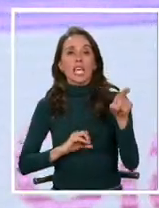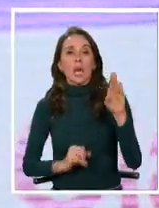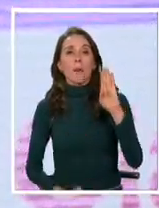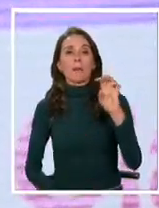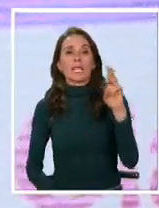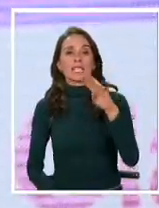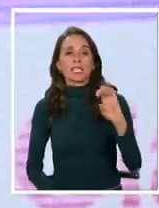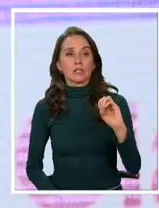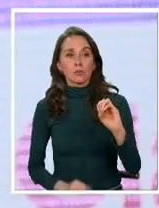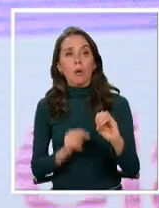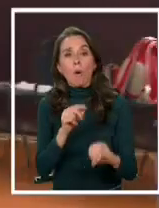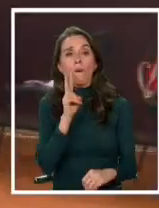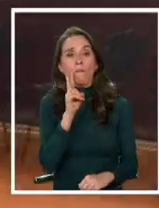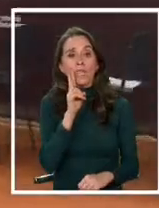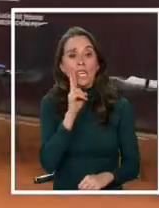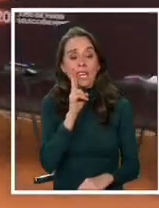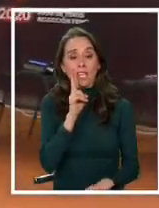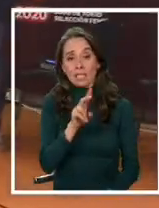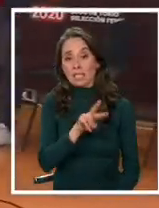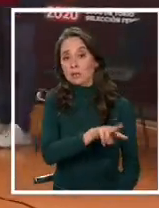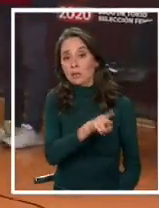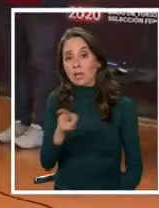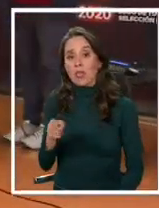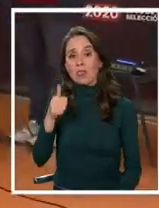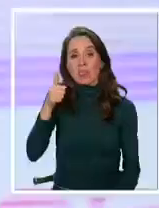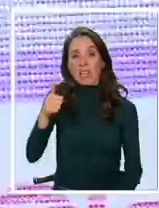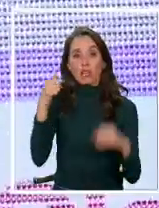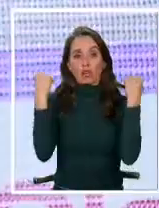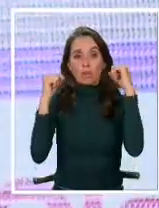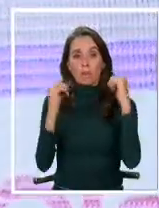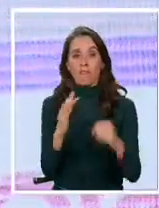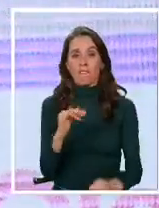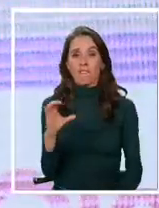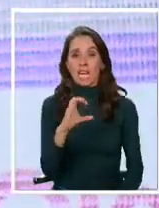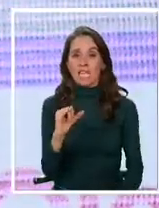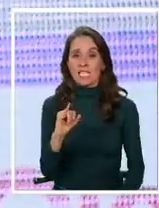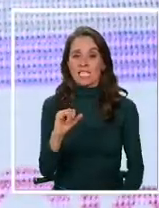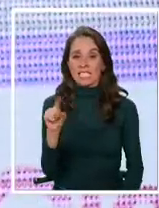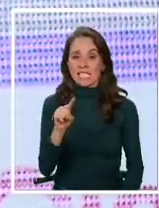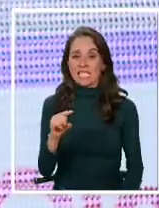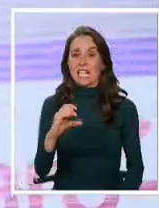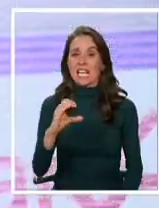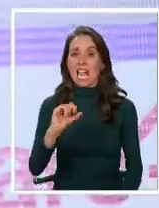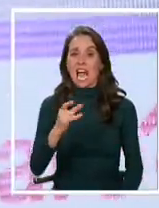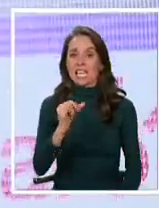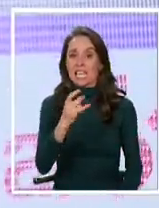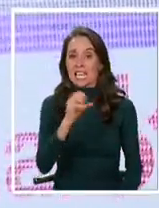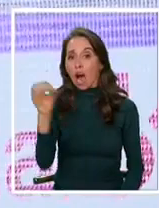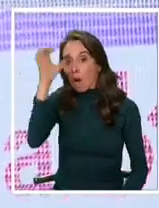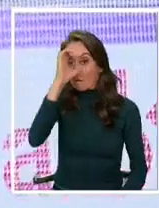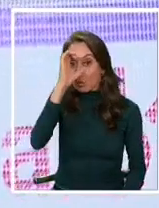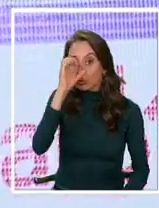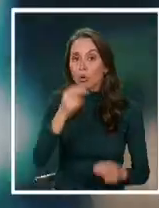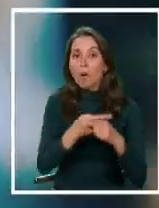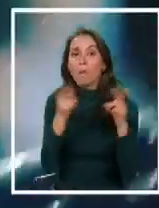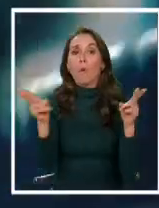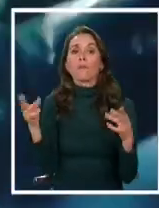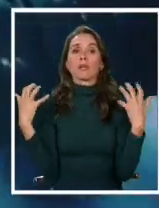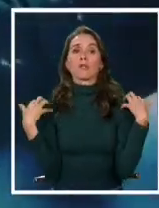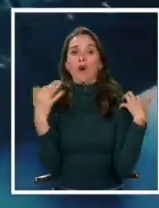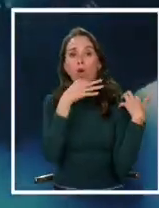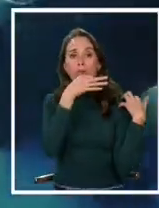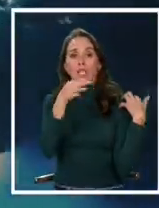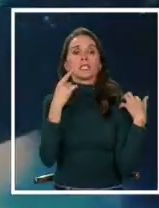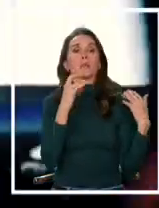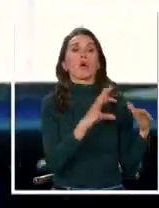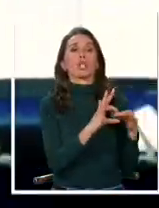esal este viernes fue el turno del director deportivo nacional Francis cajiga encargado de la búsqueda de dar a conocer públicamente las